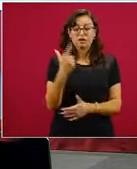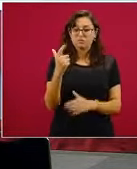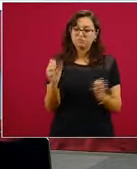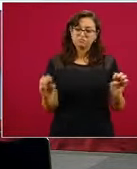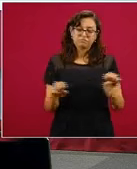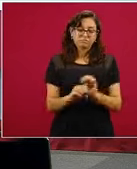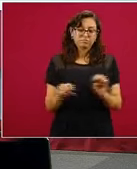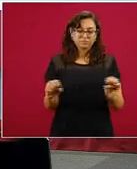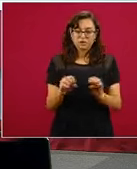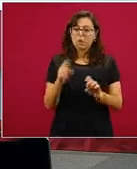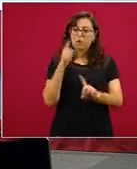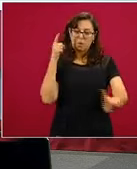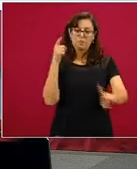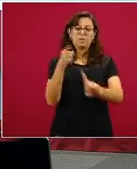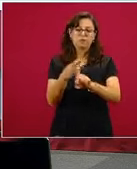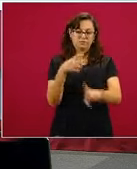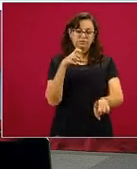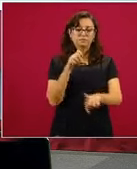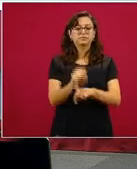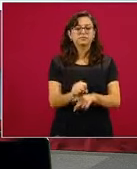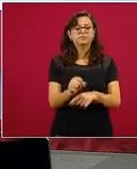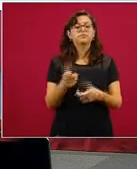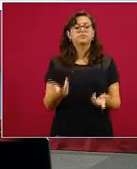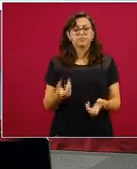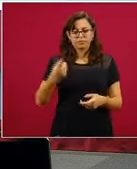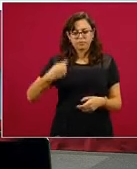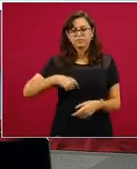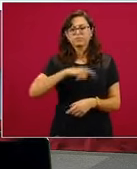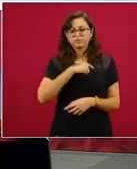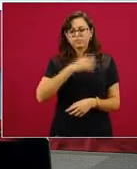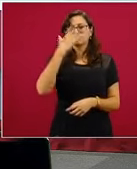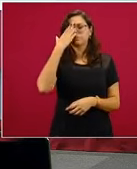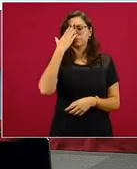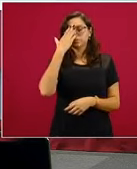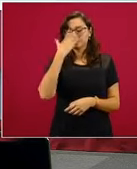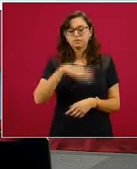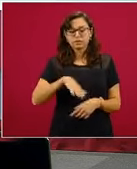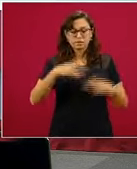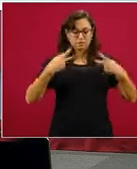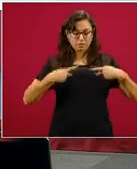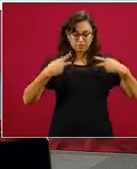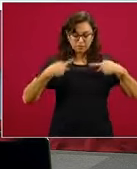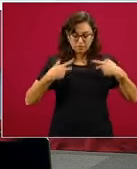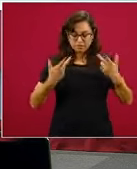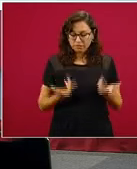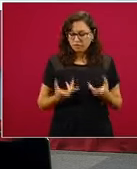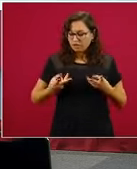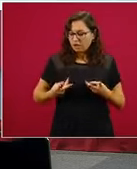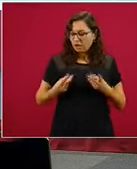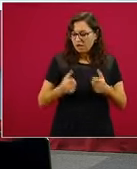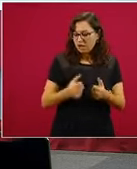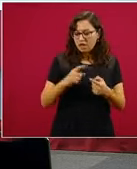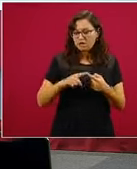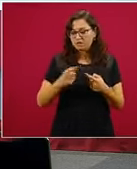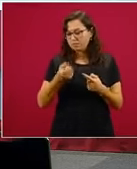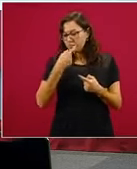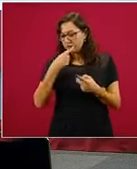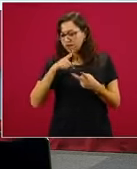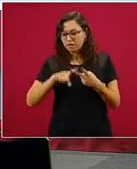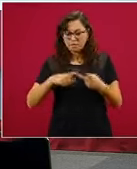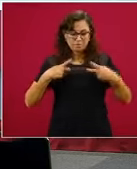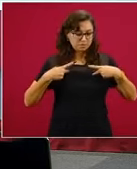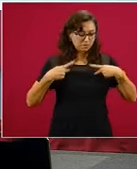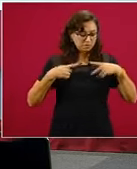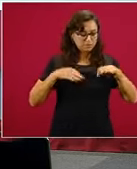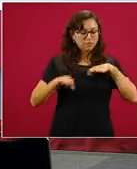importante decirlo, porque tenemos muy medido cuánto nos cuesta a nosotros como personal de salud el medicamento, el recurso